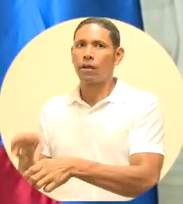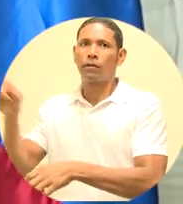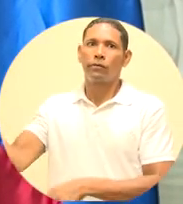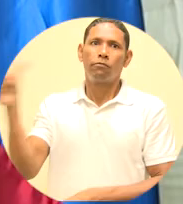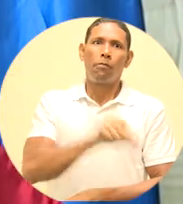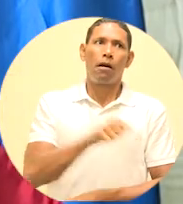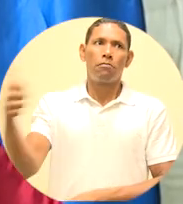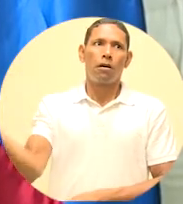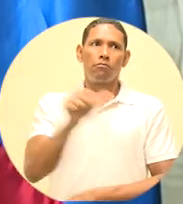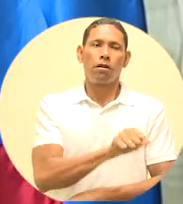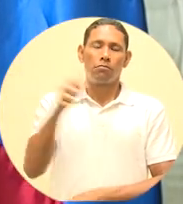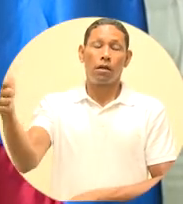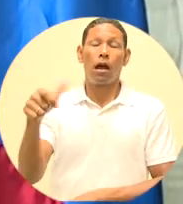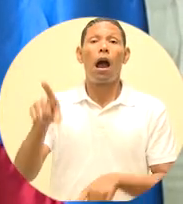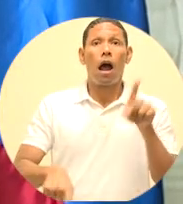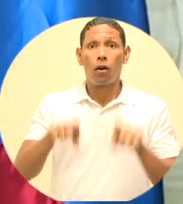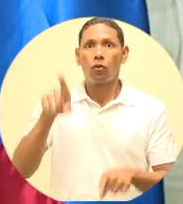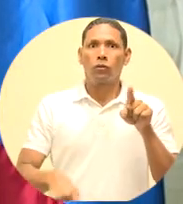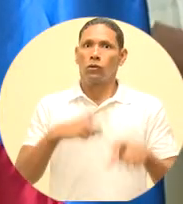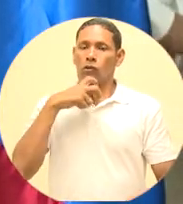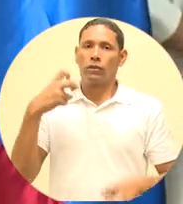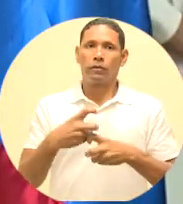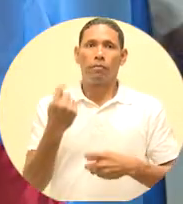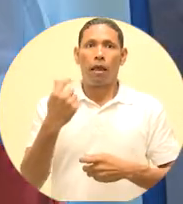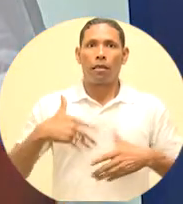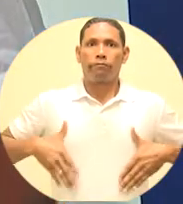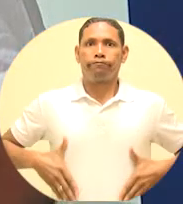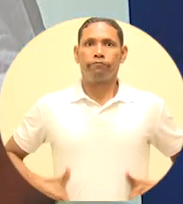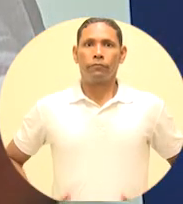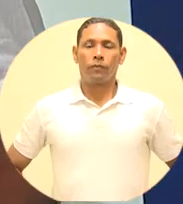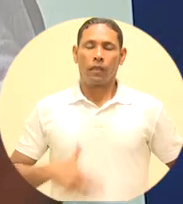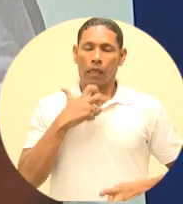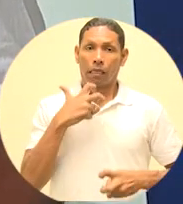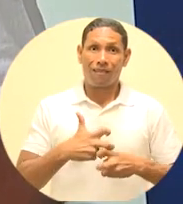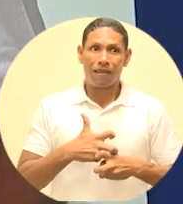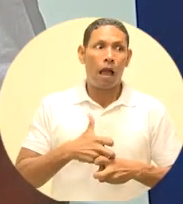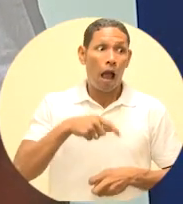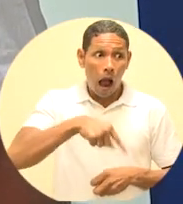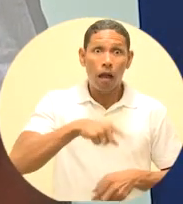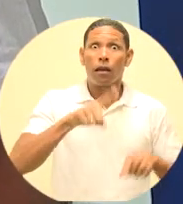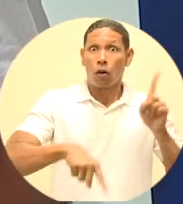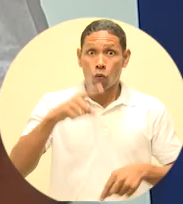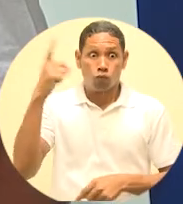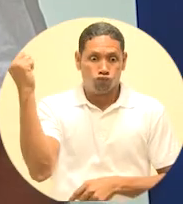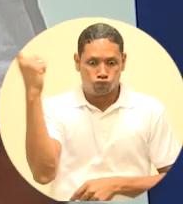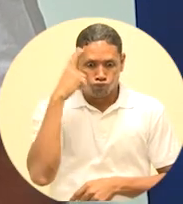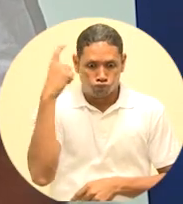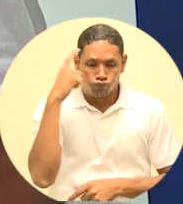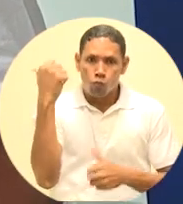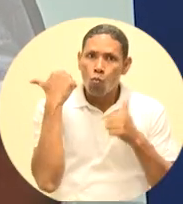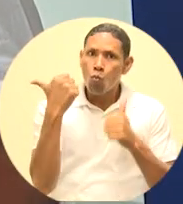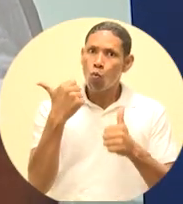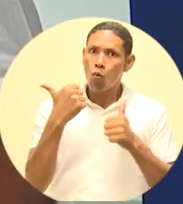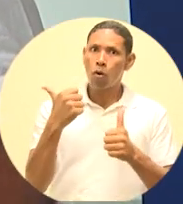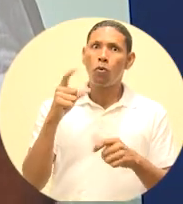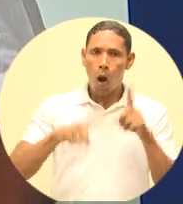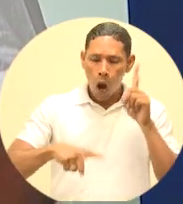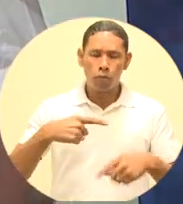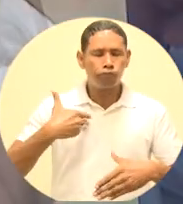se convierte en una barrera de acceso a la educación superior. Hay chicos nuestros muy brillantes, con muy buen